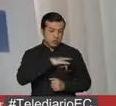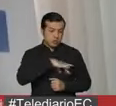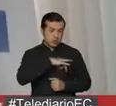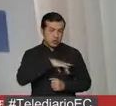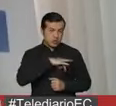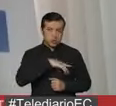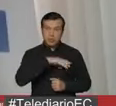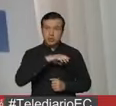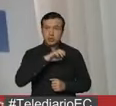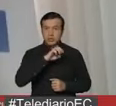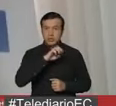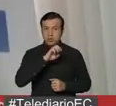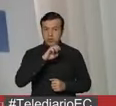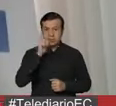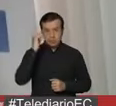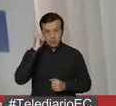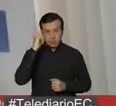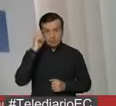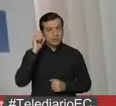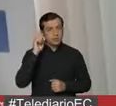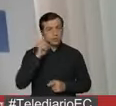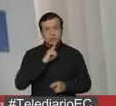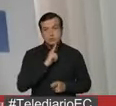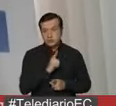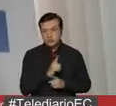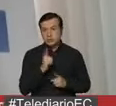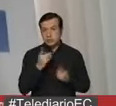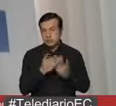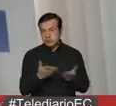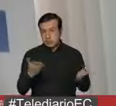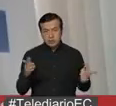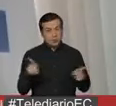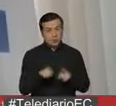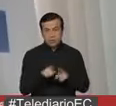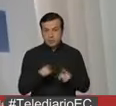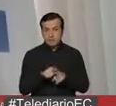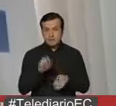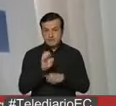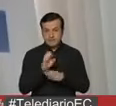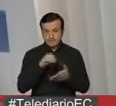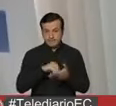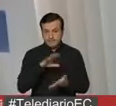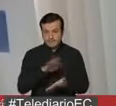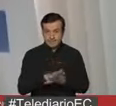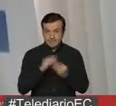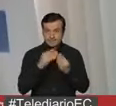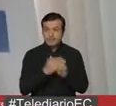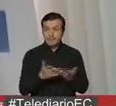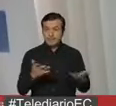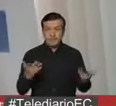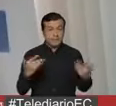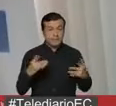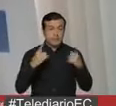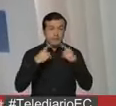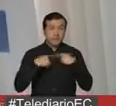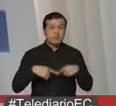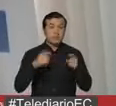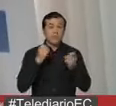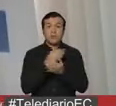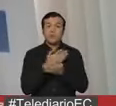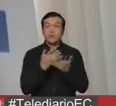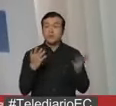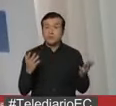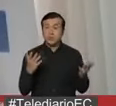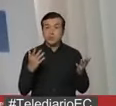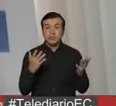por extensión también considero que puede ser aplicable al Ecuador, donde se menciona que